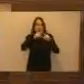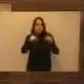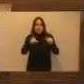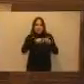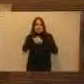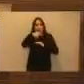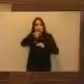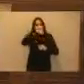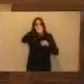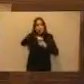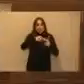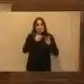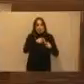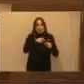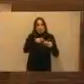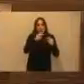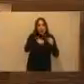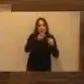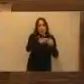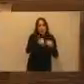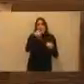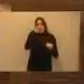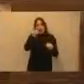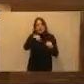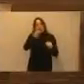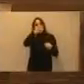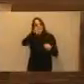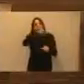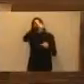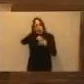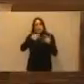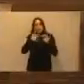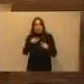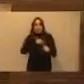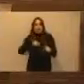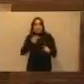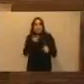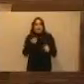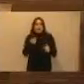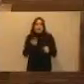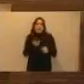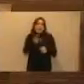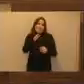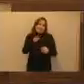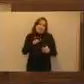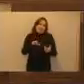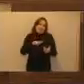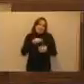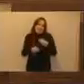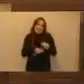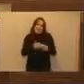desde dentro el sector público, externalizan y luego van a ese sector privado al cual han favorecido mientras gobernaban. Casos similares,